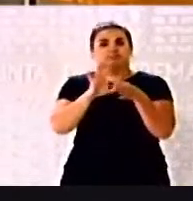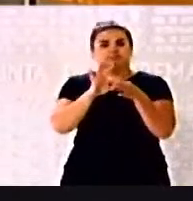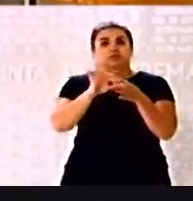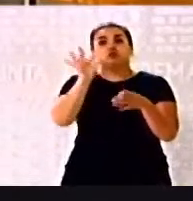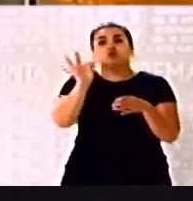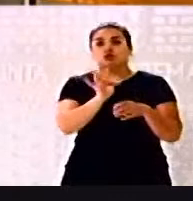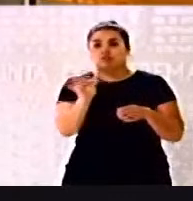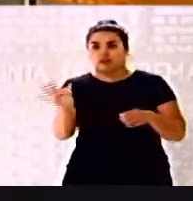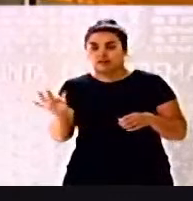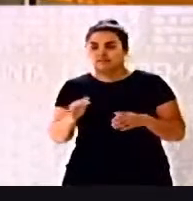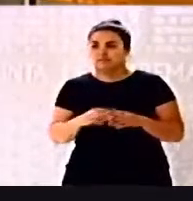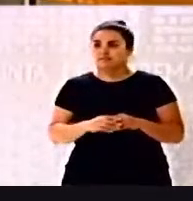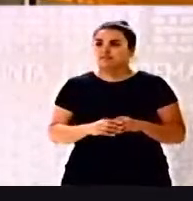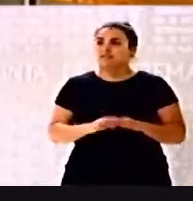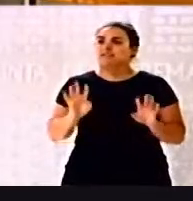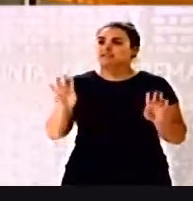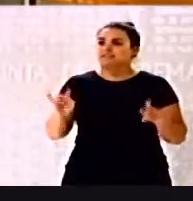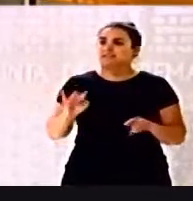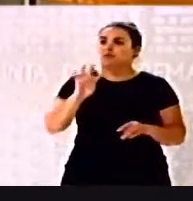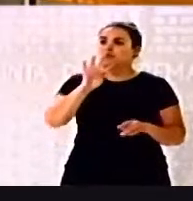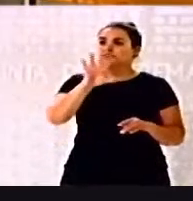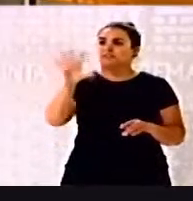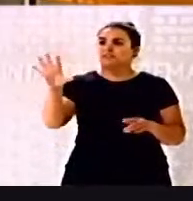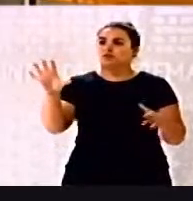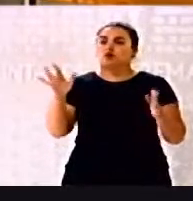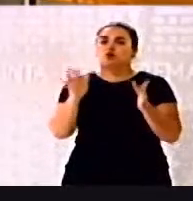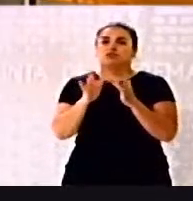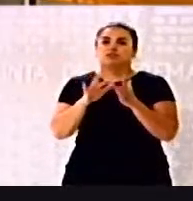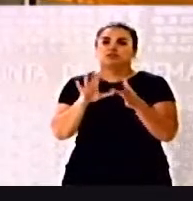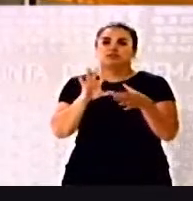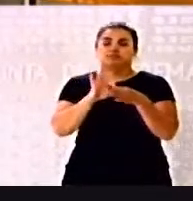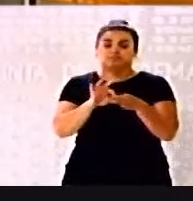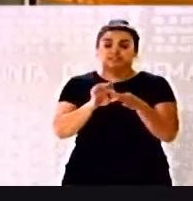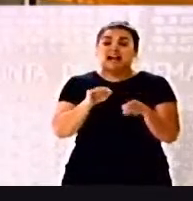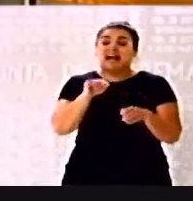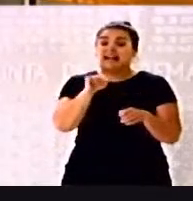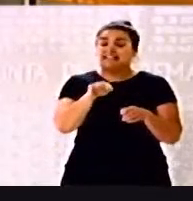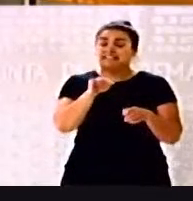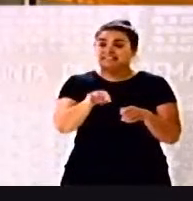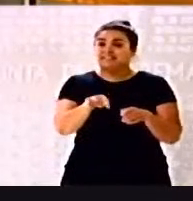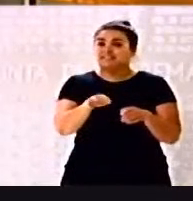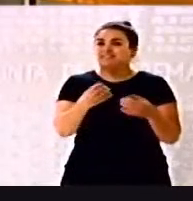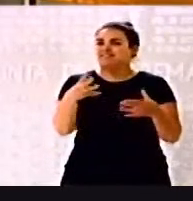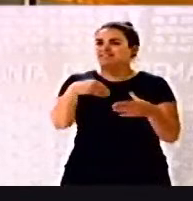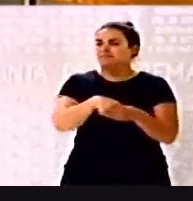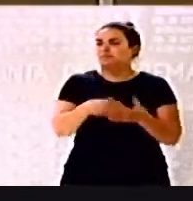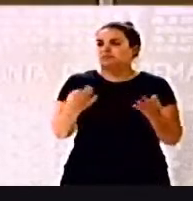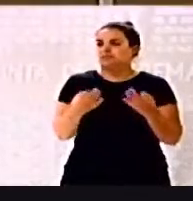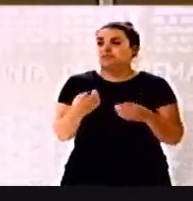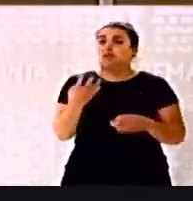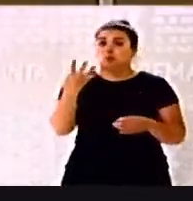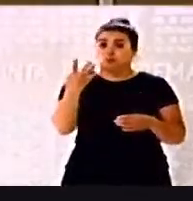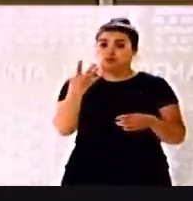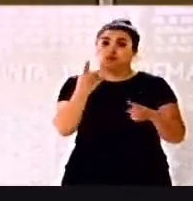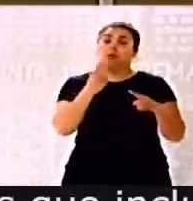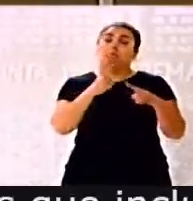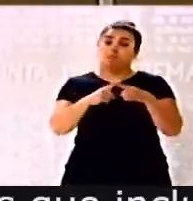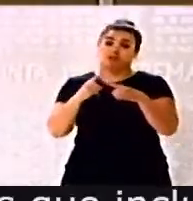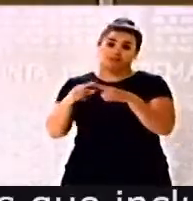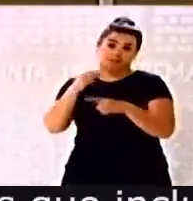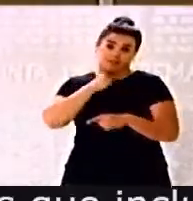total. 45 contactos estrechos en total, donde tenemos que incluir los 4 positivos de